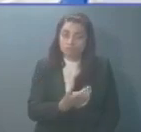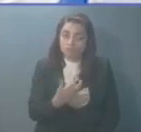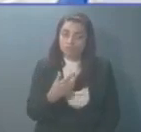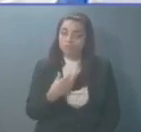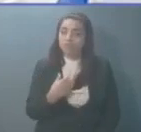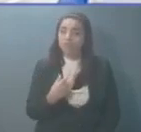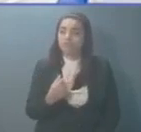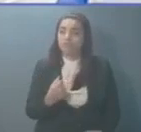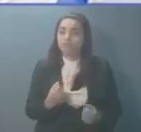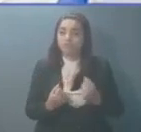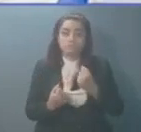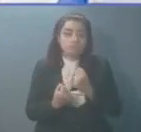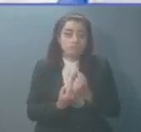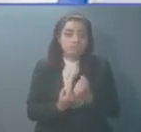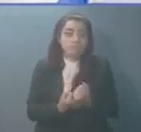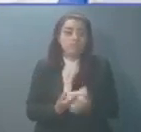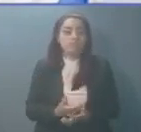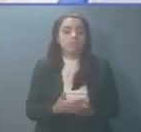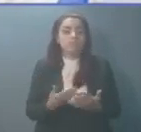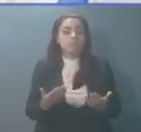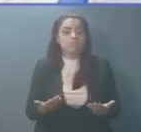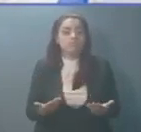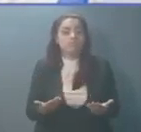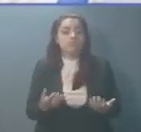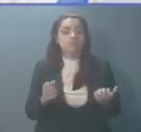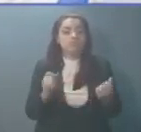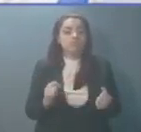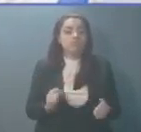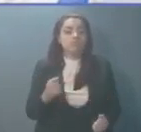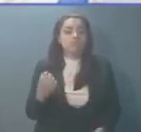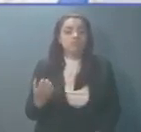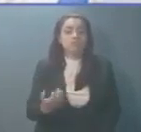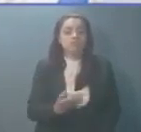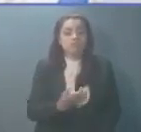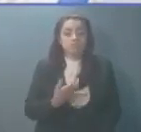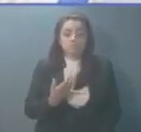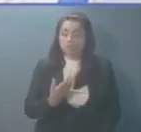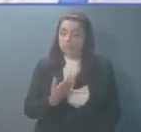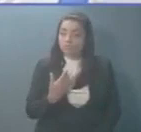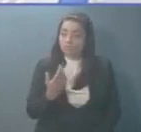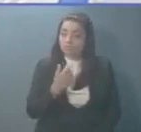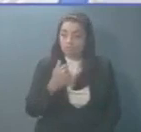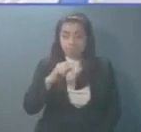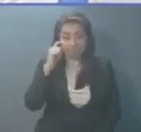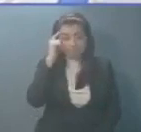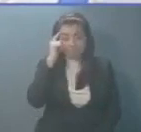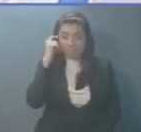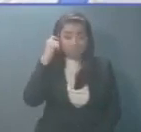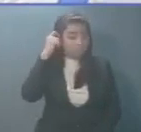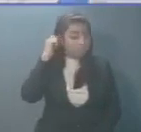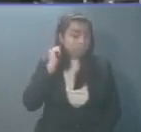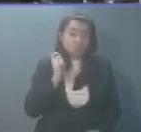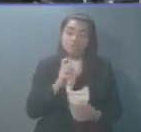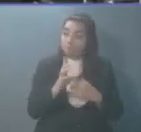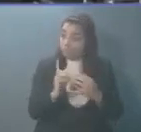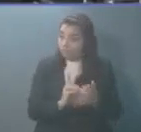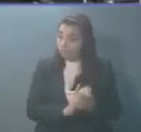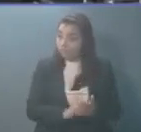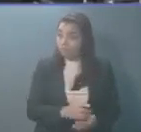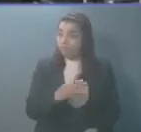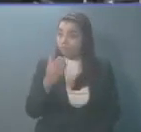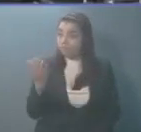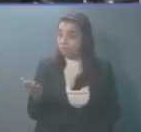apoyo. Pero nos parece que a la gran mayoría de diputados y